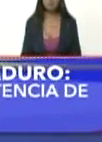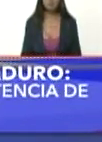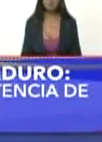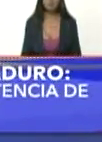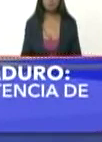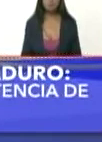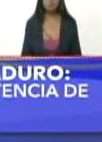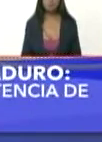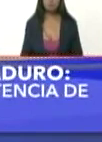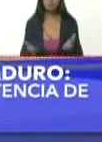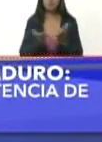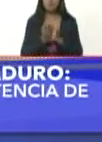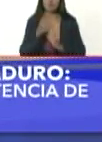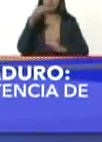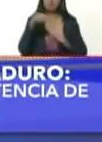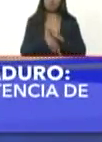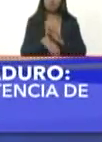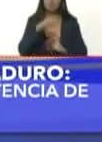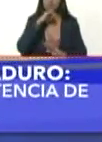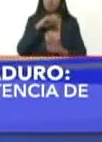Que estudiar a fondo la historia.